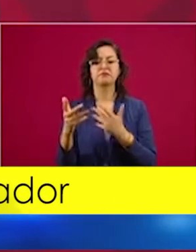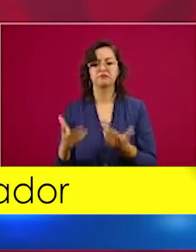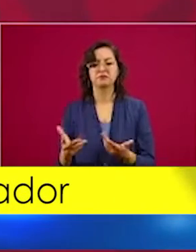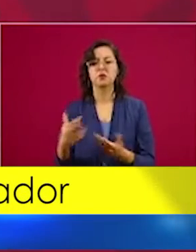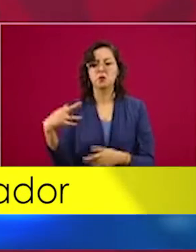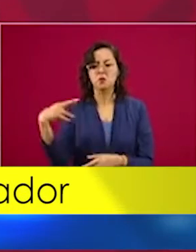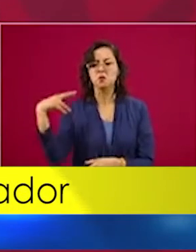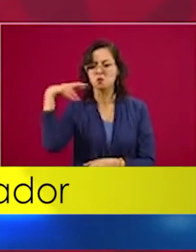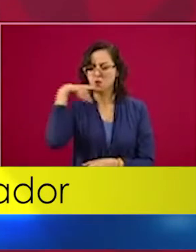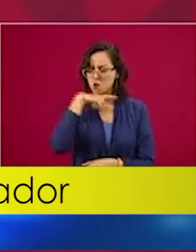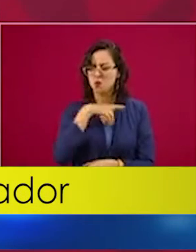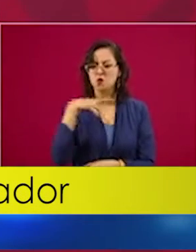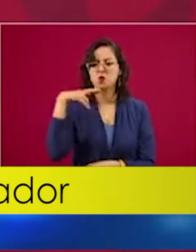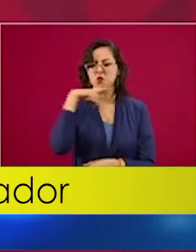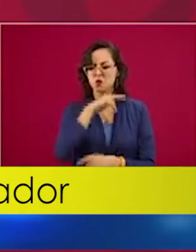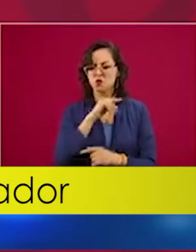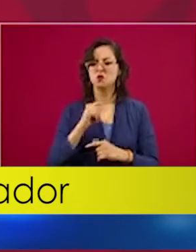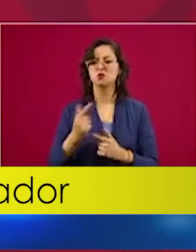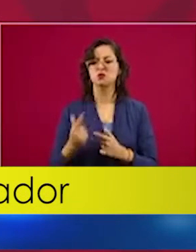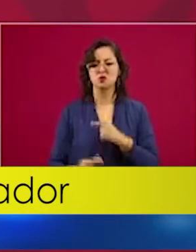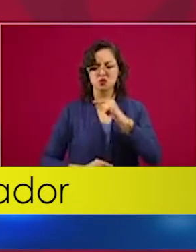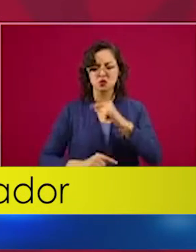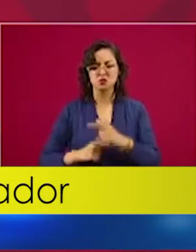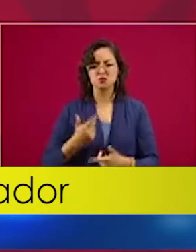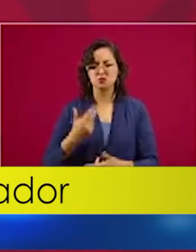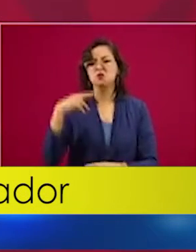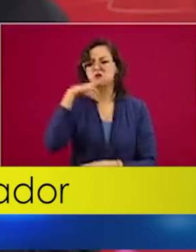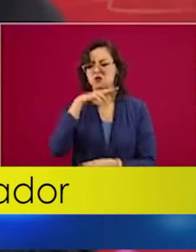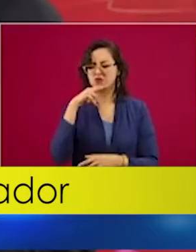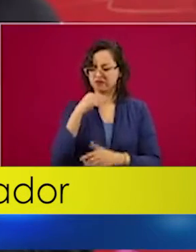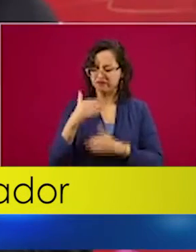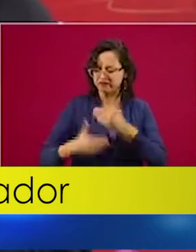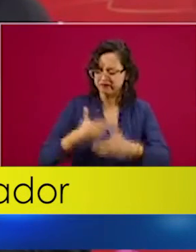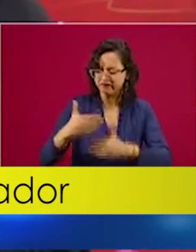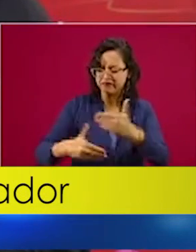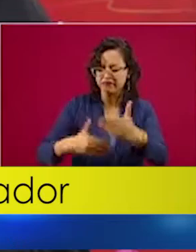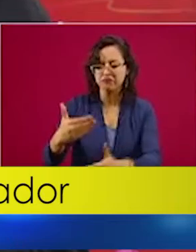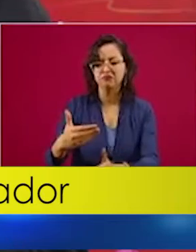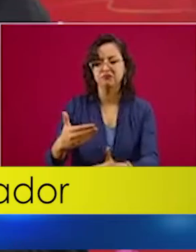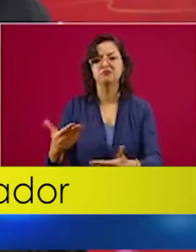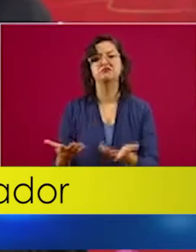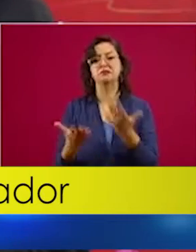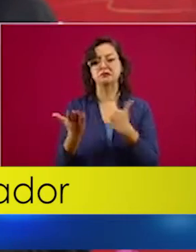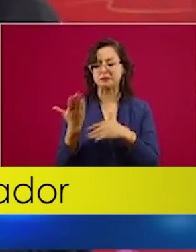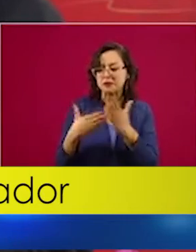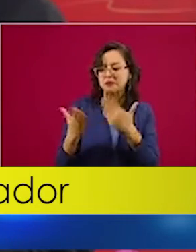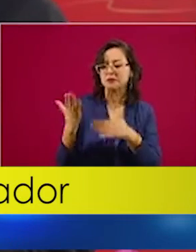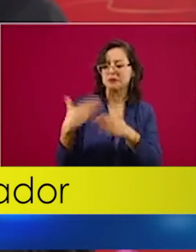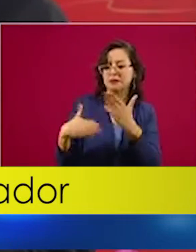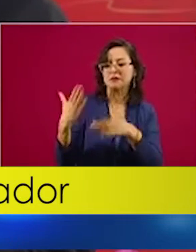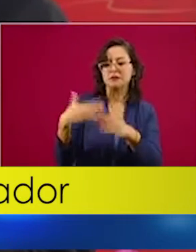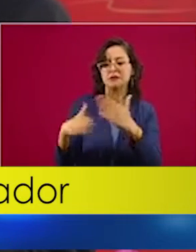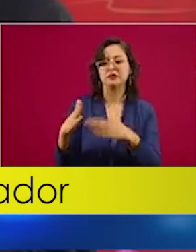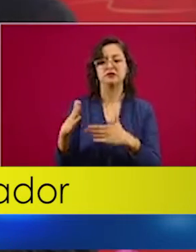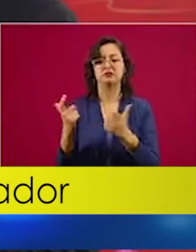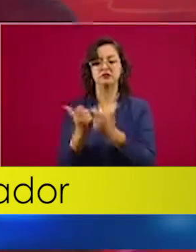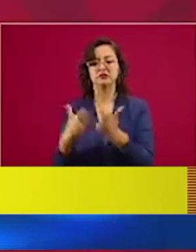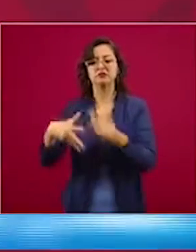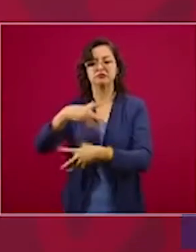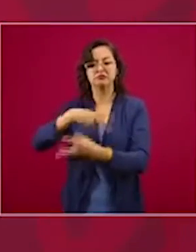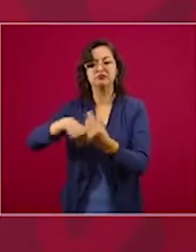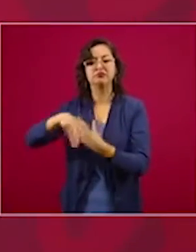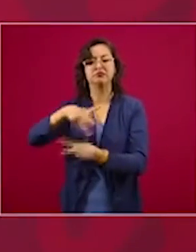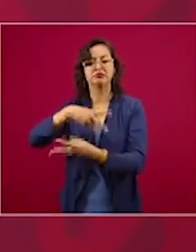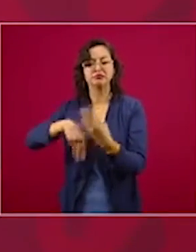relativamente pronto la recuperación en lo productivo y sobre